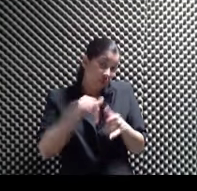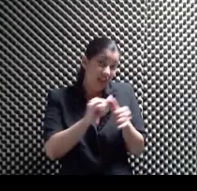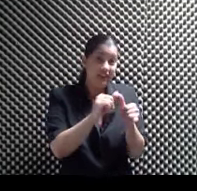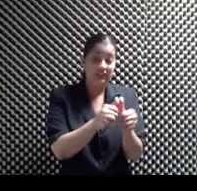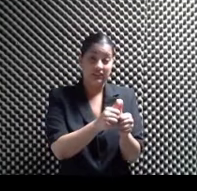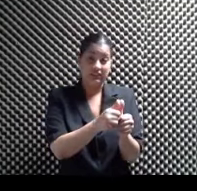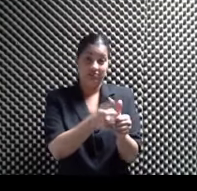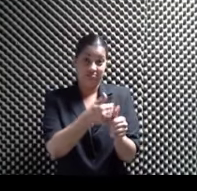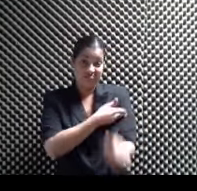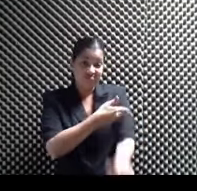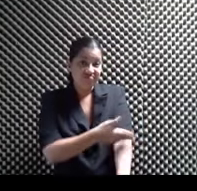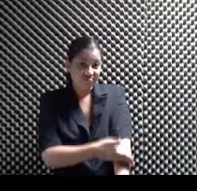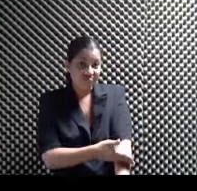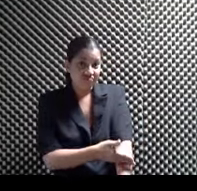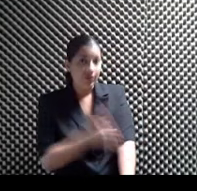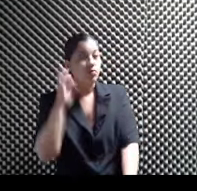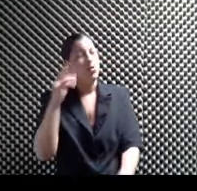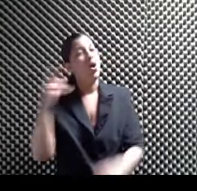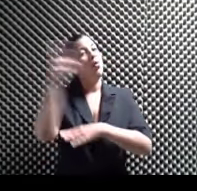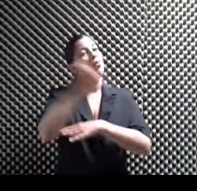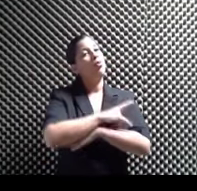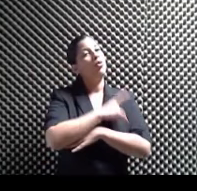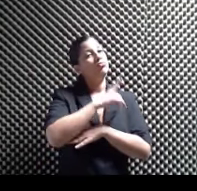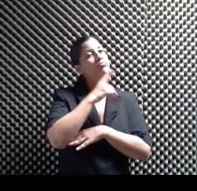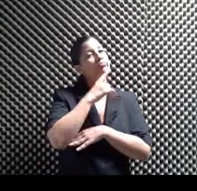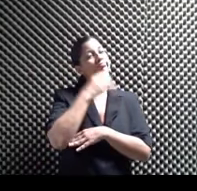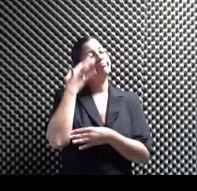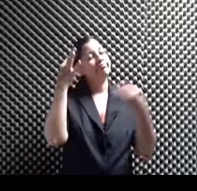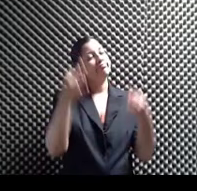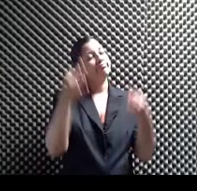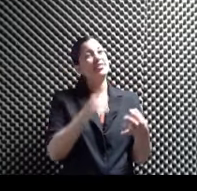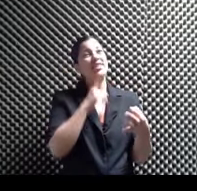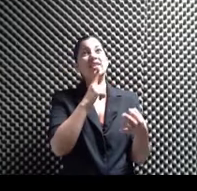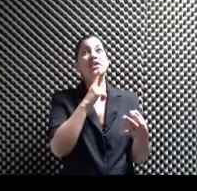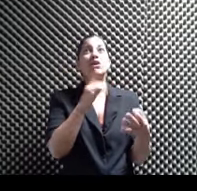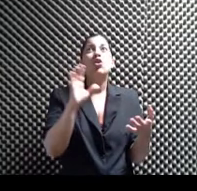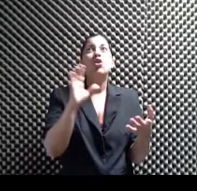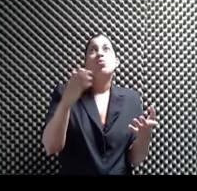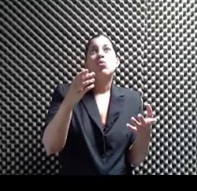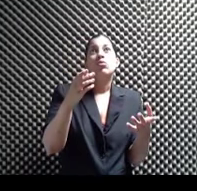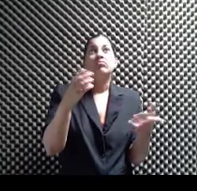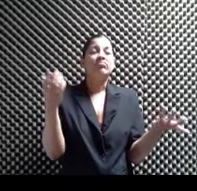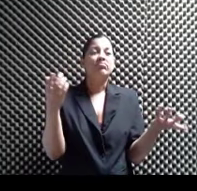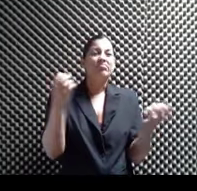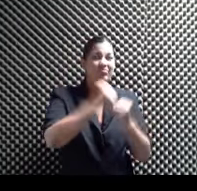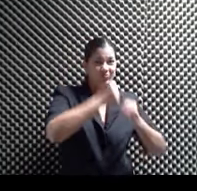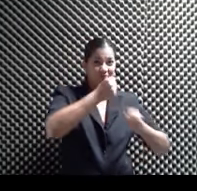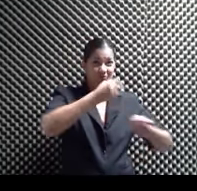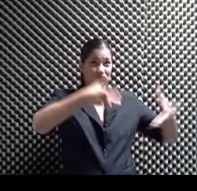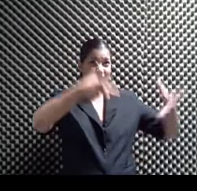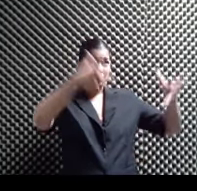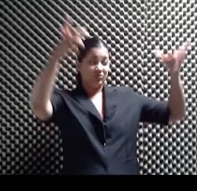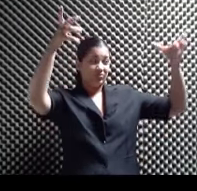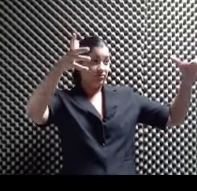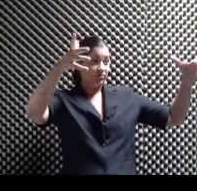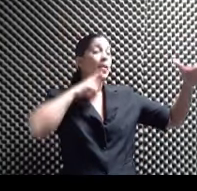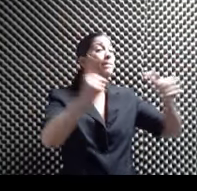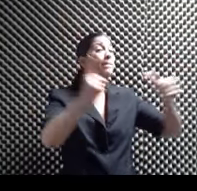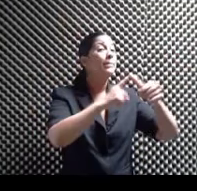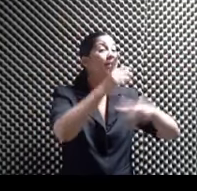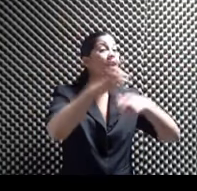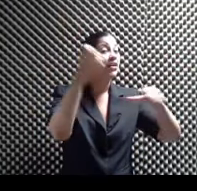El Aeropuerto Se Decía Que Iba A Ser Un Elefante Blanco Y Era Una De Las Críticas Que Había En El primer año El Aeropuerto Pasó Todos Los